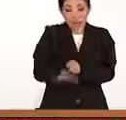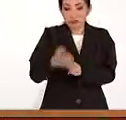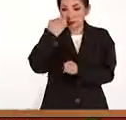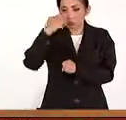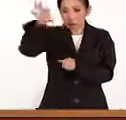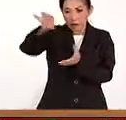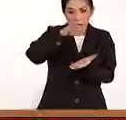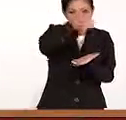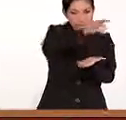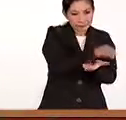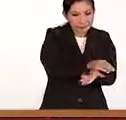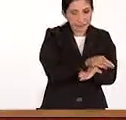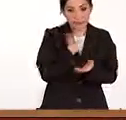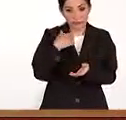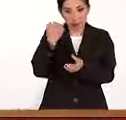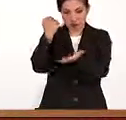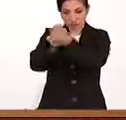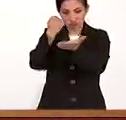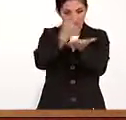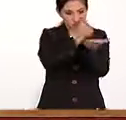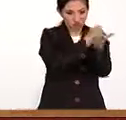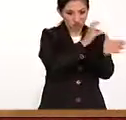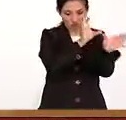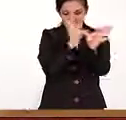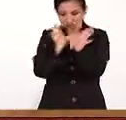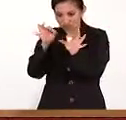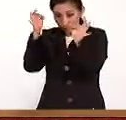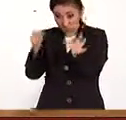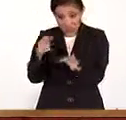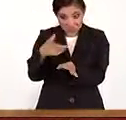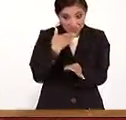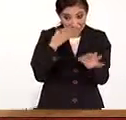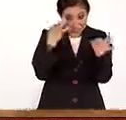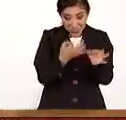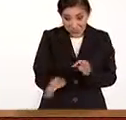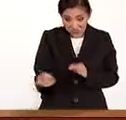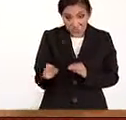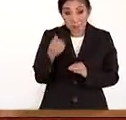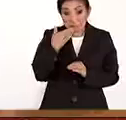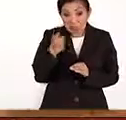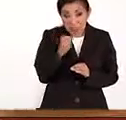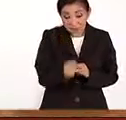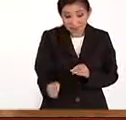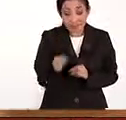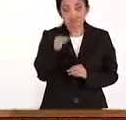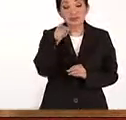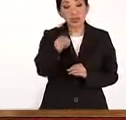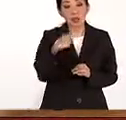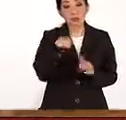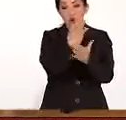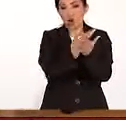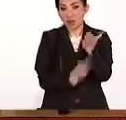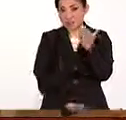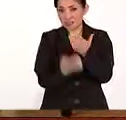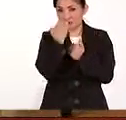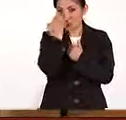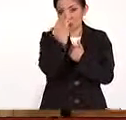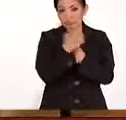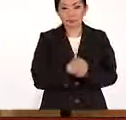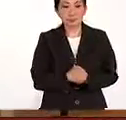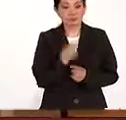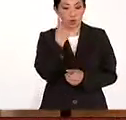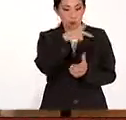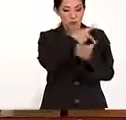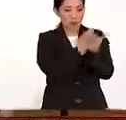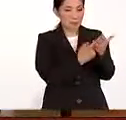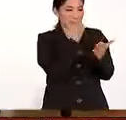escuelas bueno desde luego primero acreditar las y después sistematizar la información en términos de programas escolares un